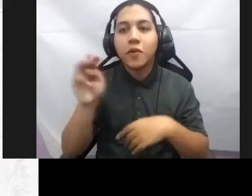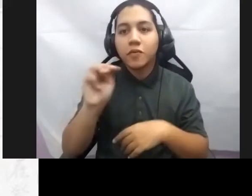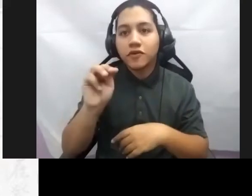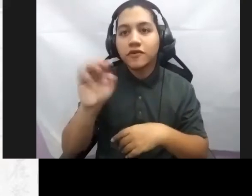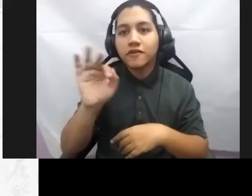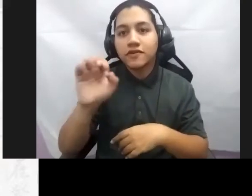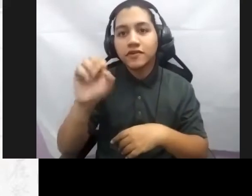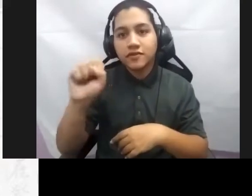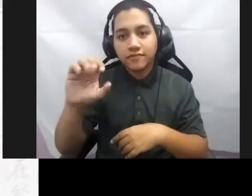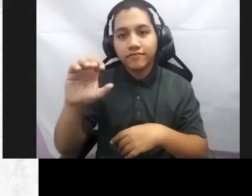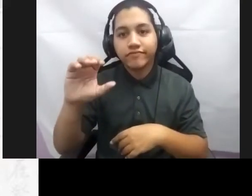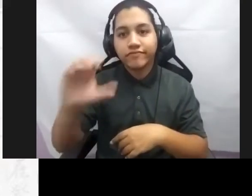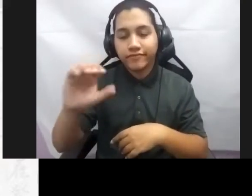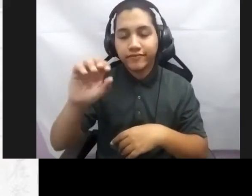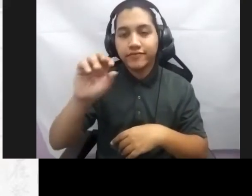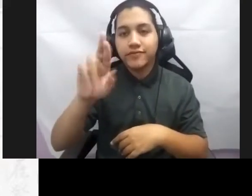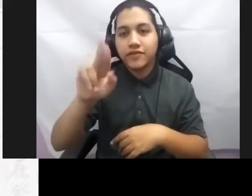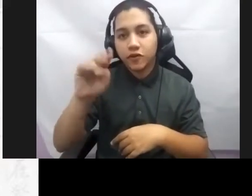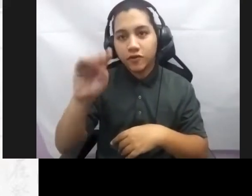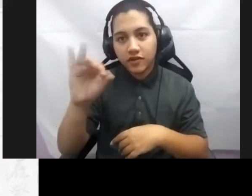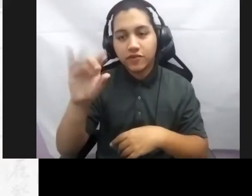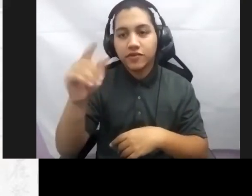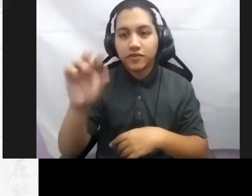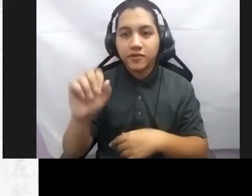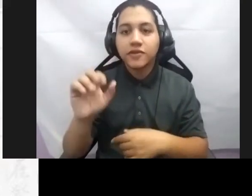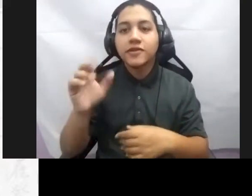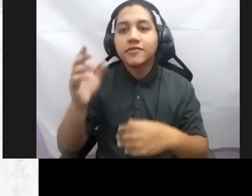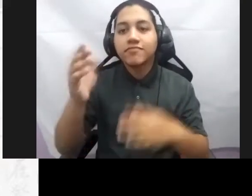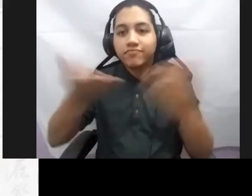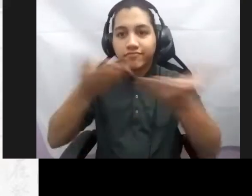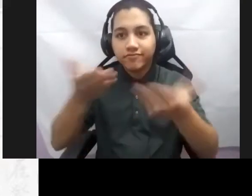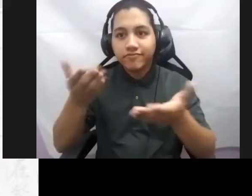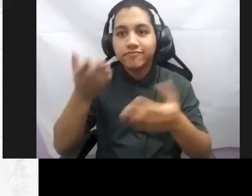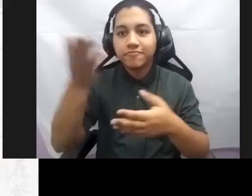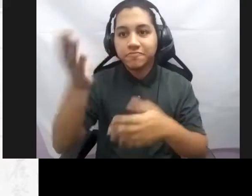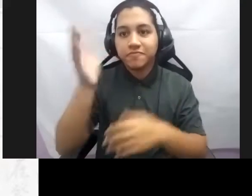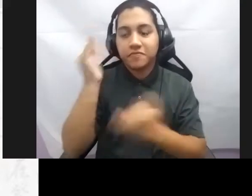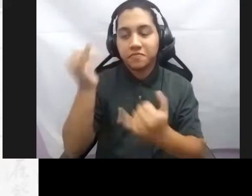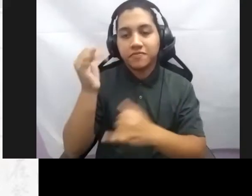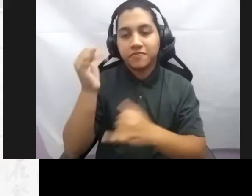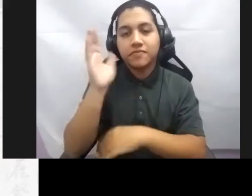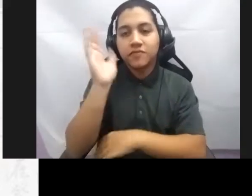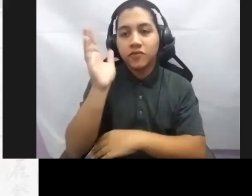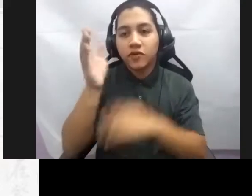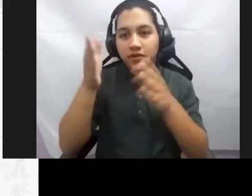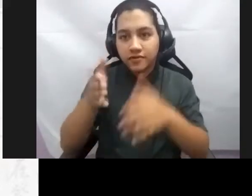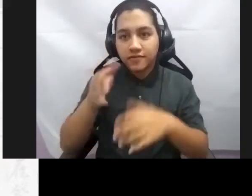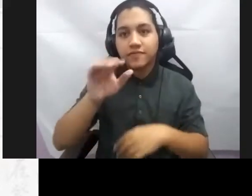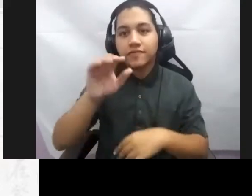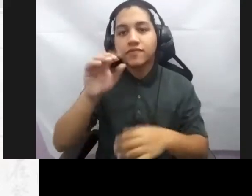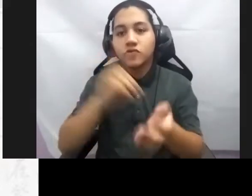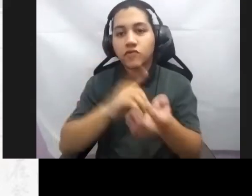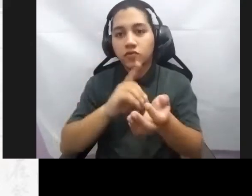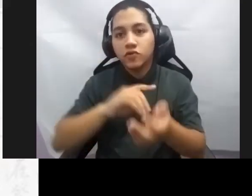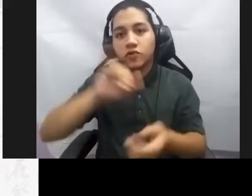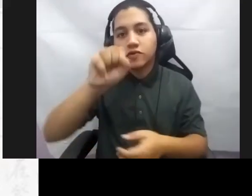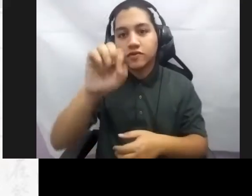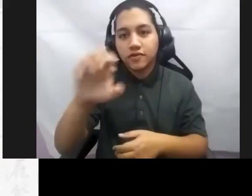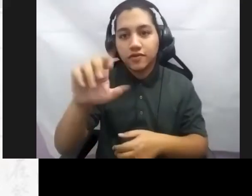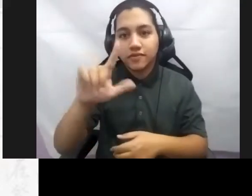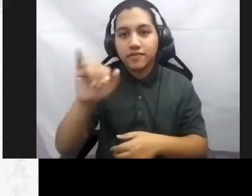la bienvenida a la charla de hoy, que estará a cargo del doctor José Lee Borges. Antes de iniciar,